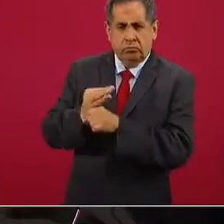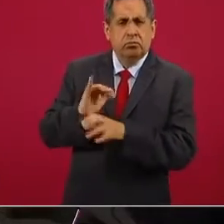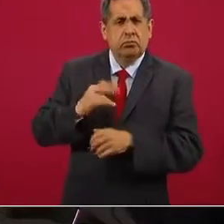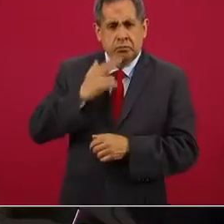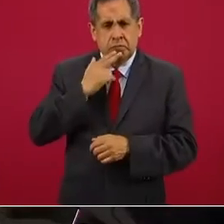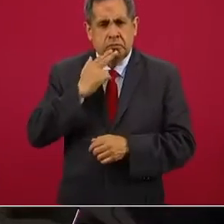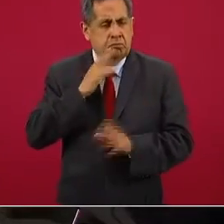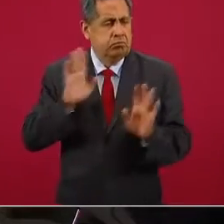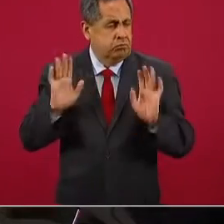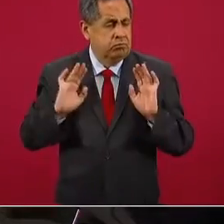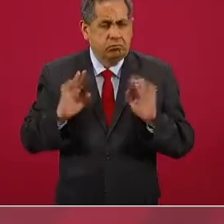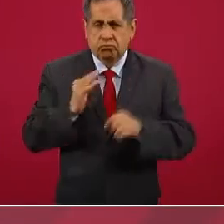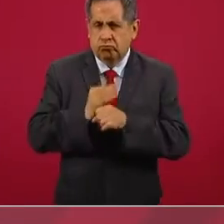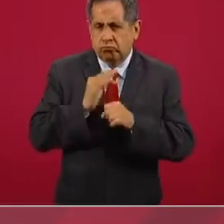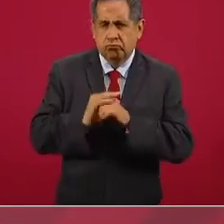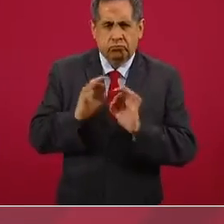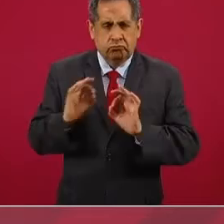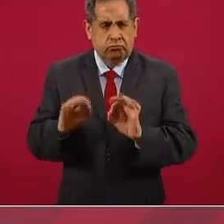en general.